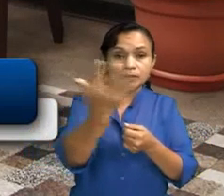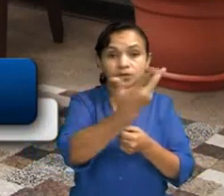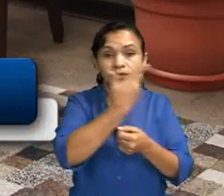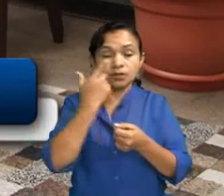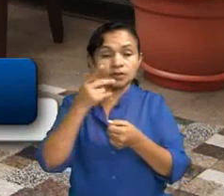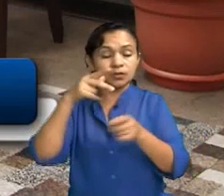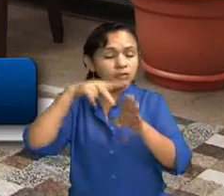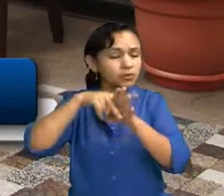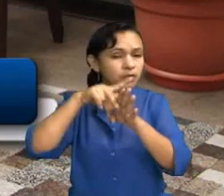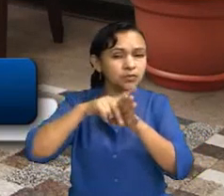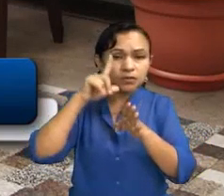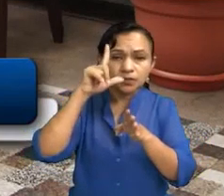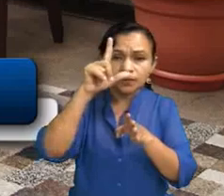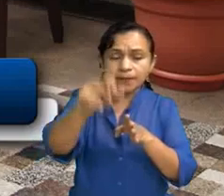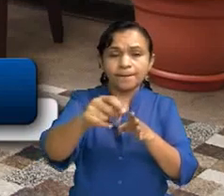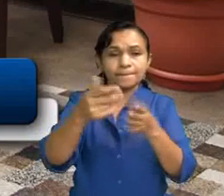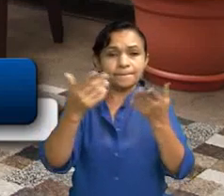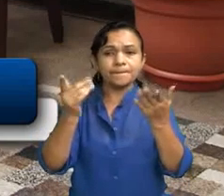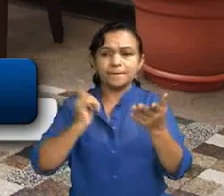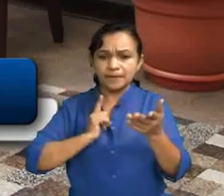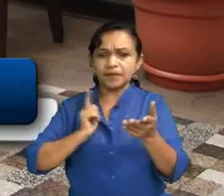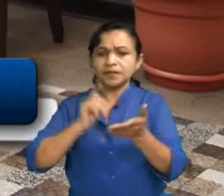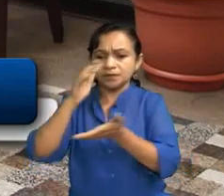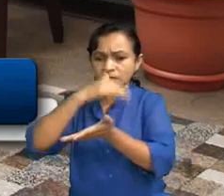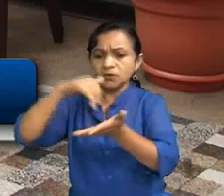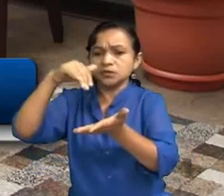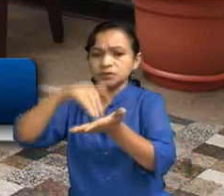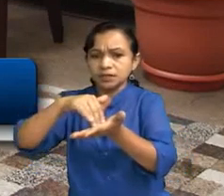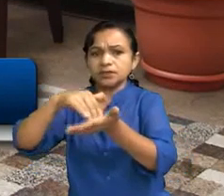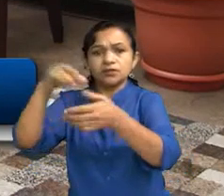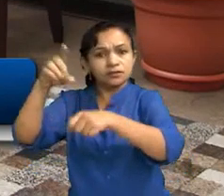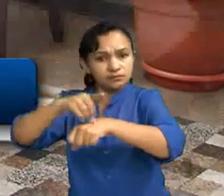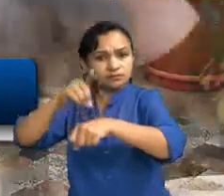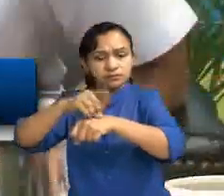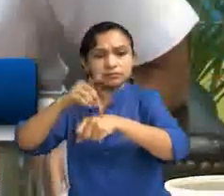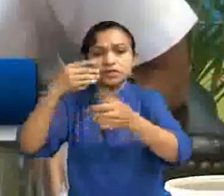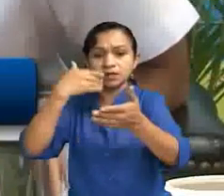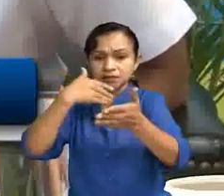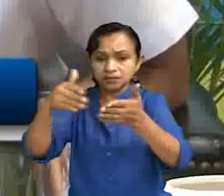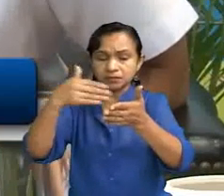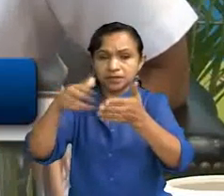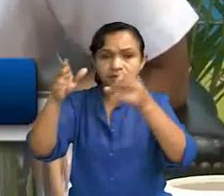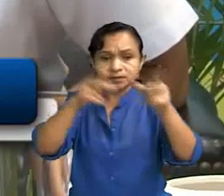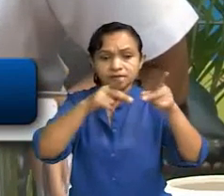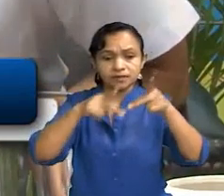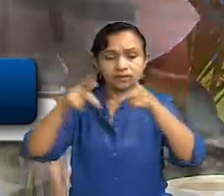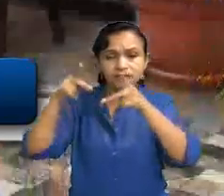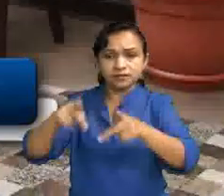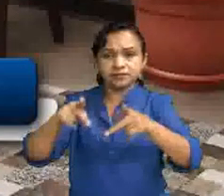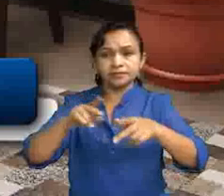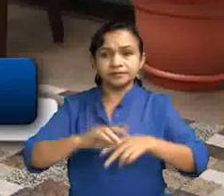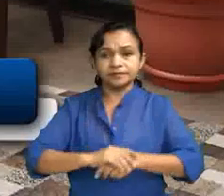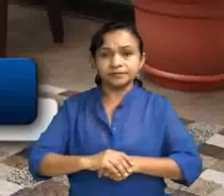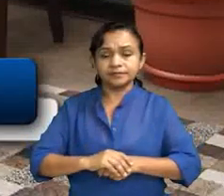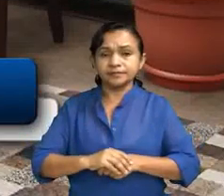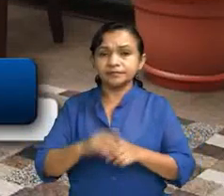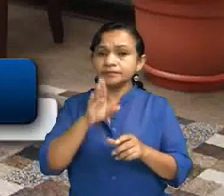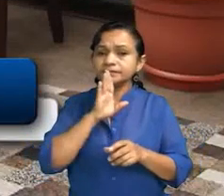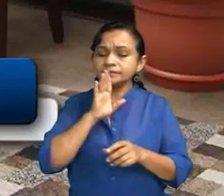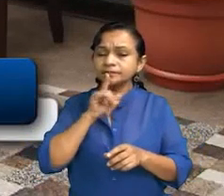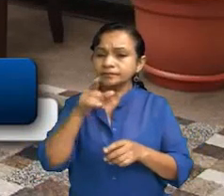zonas rurales, urbanas, tenemos un puesto médico. Entonces eso le facilita más a la población. Usted me habla de algo